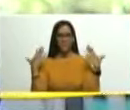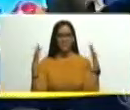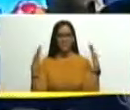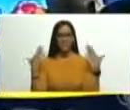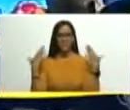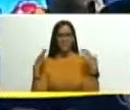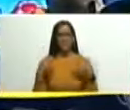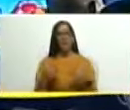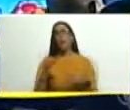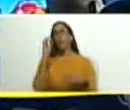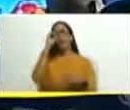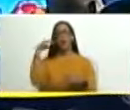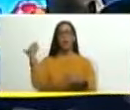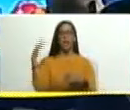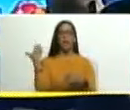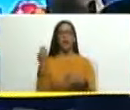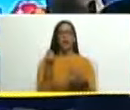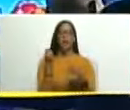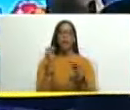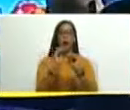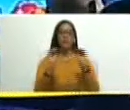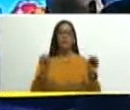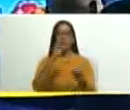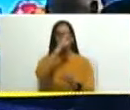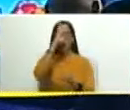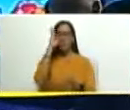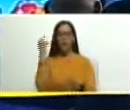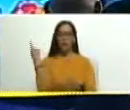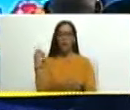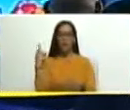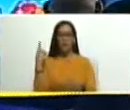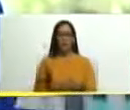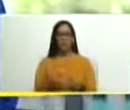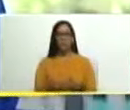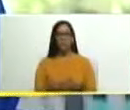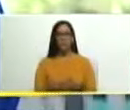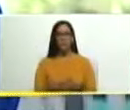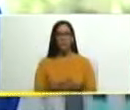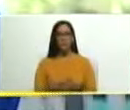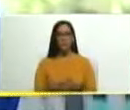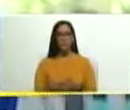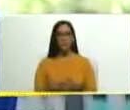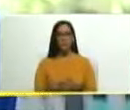Una oligarquía, como denunció Diosdado Cabello Rondón ayer